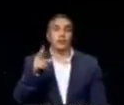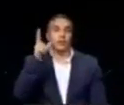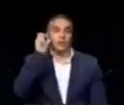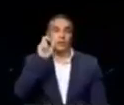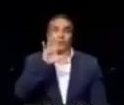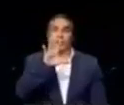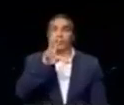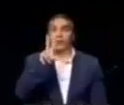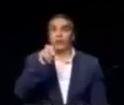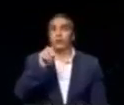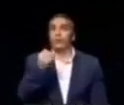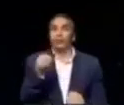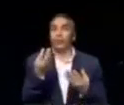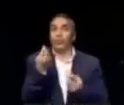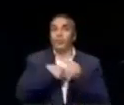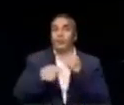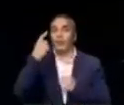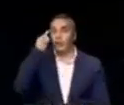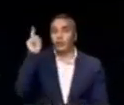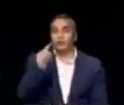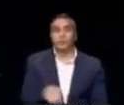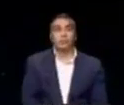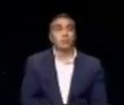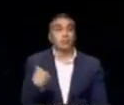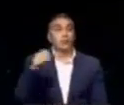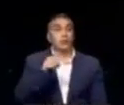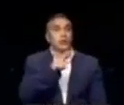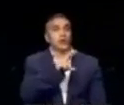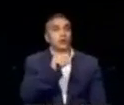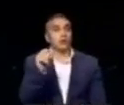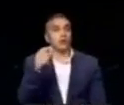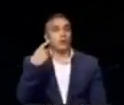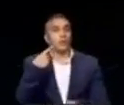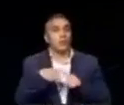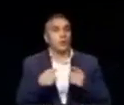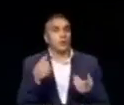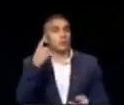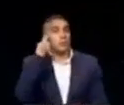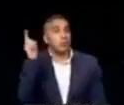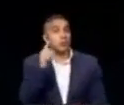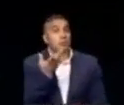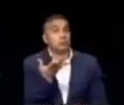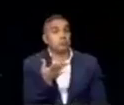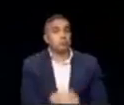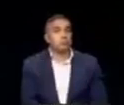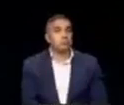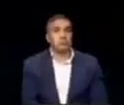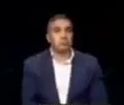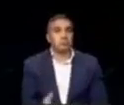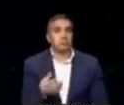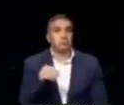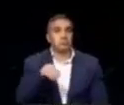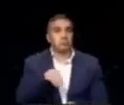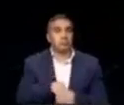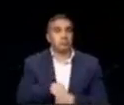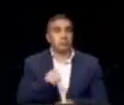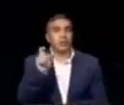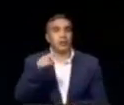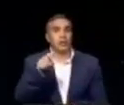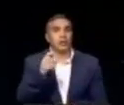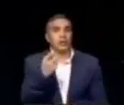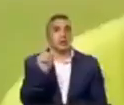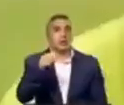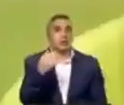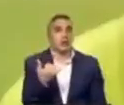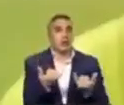de 20 de saber en cuanto a las venden necesita la de 200 pero no sé pues este es que es eso esa es la que básicamente